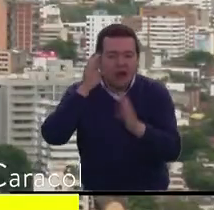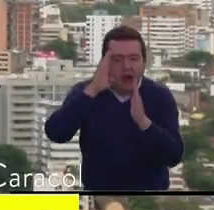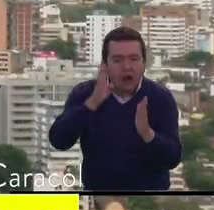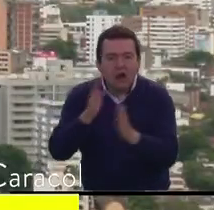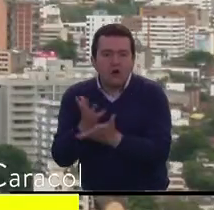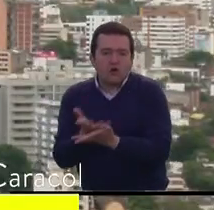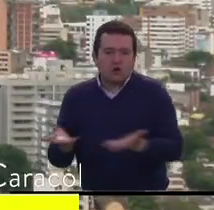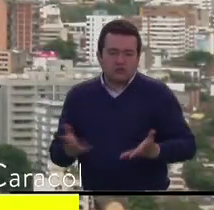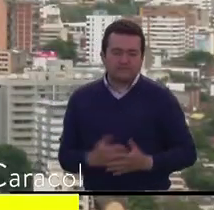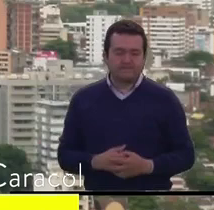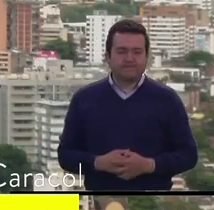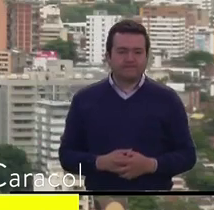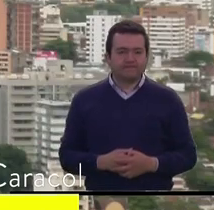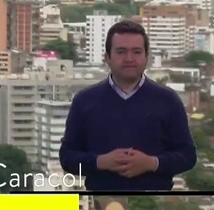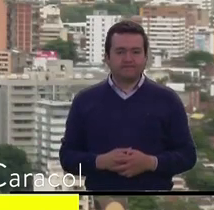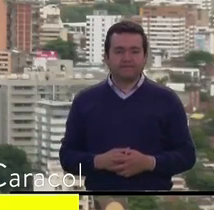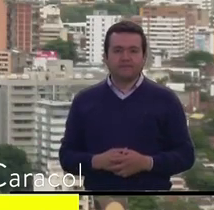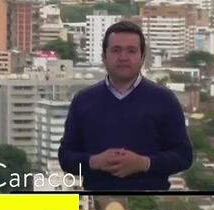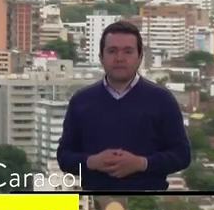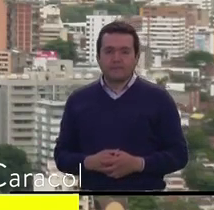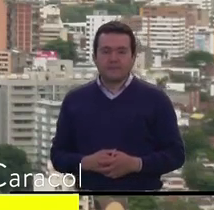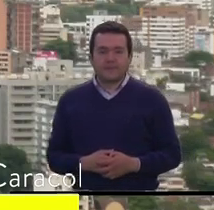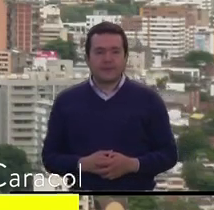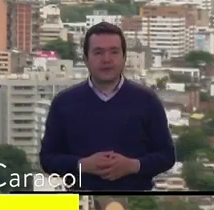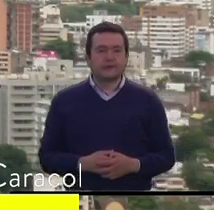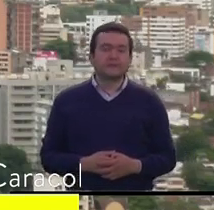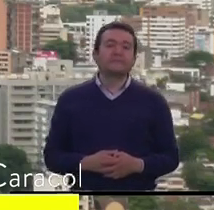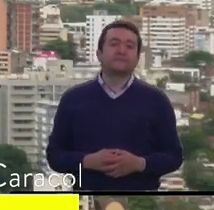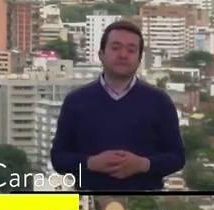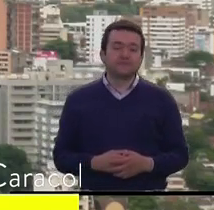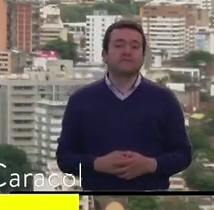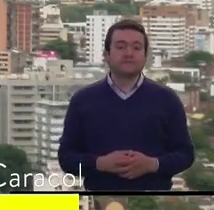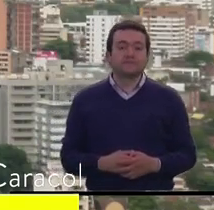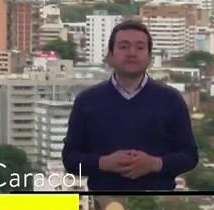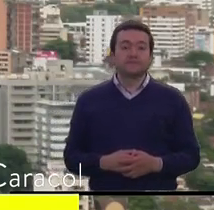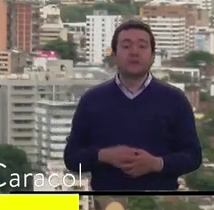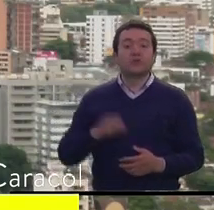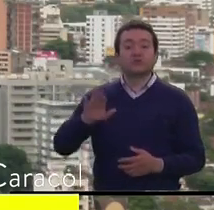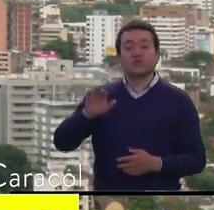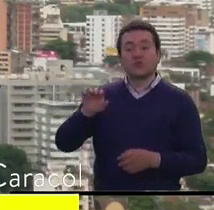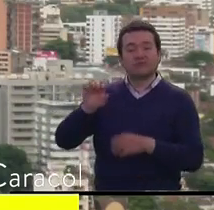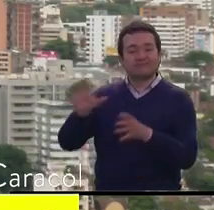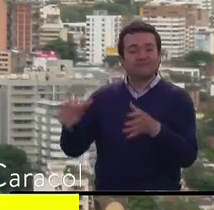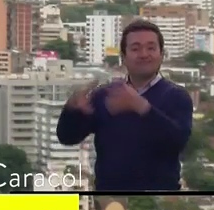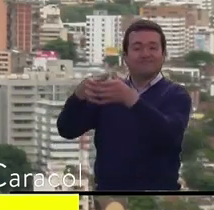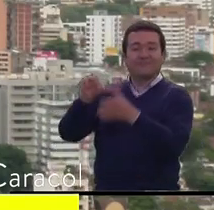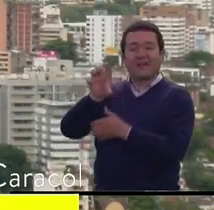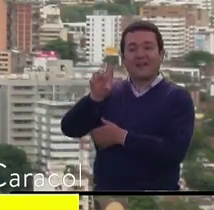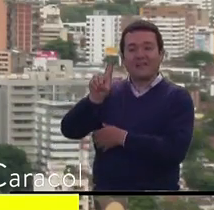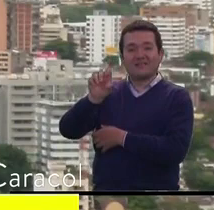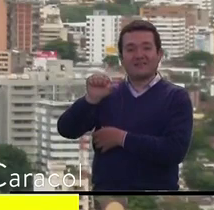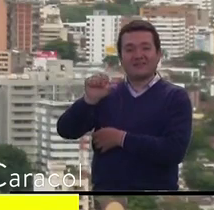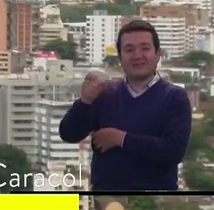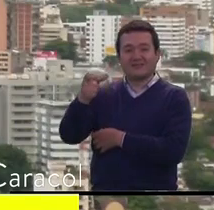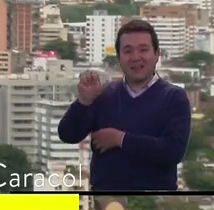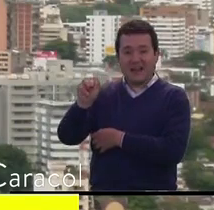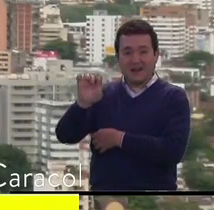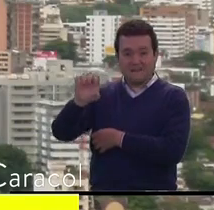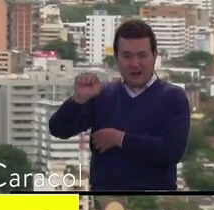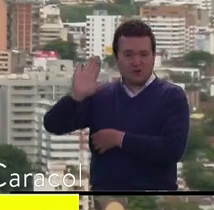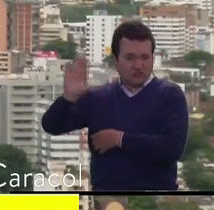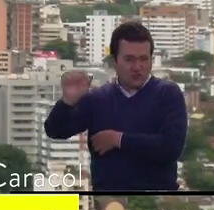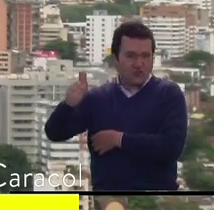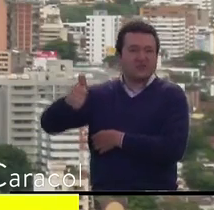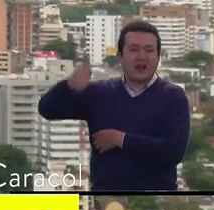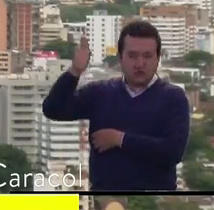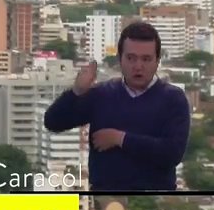Mire, un dato adicional, se confirma que el director del DAGMA dio positivo por COVID-19 y 3 funcionarios